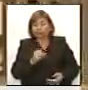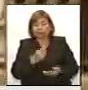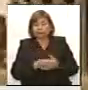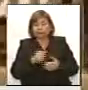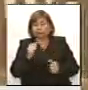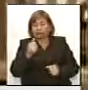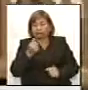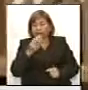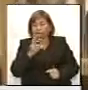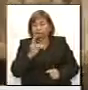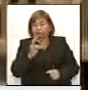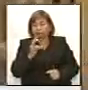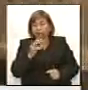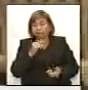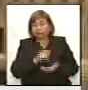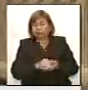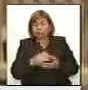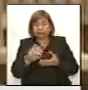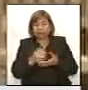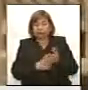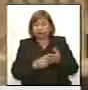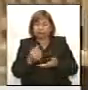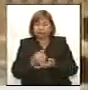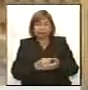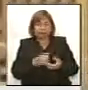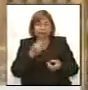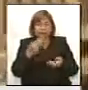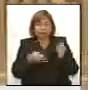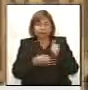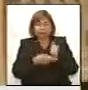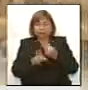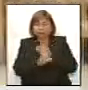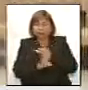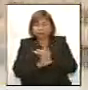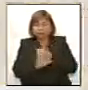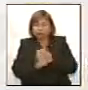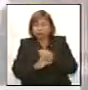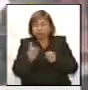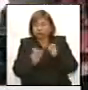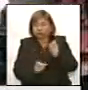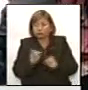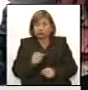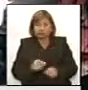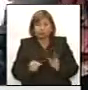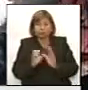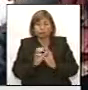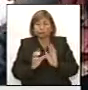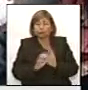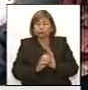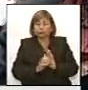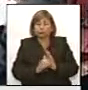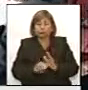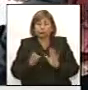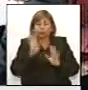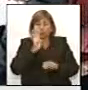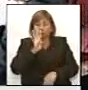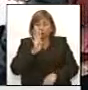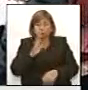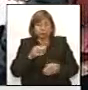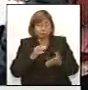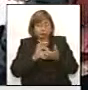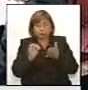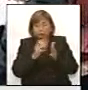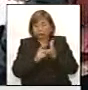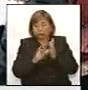y 17 de la Ley del Sistema Nacional de Seguridad Ciudadana. Ante la comisión se presentó 4 iniciativas